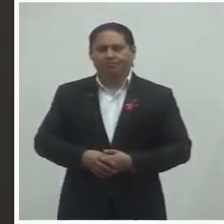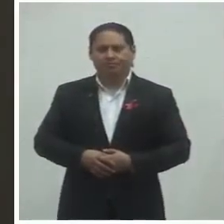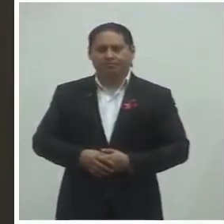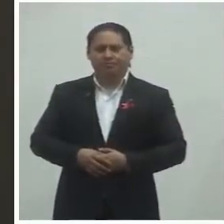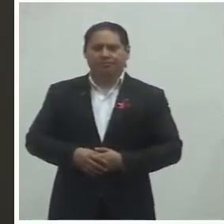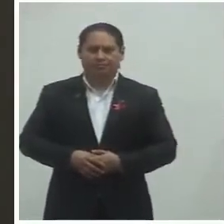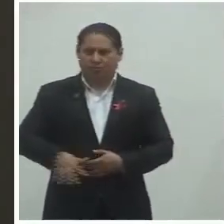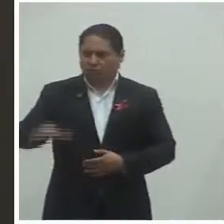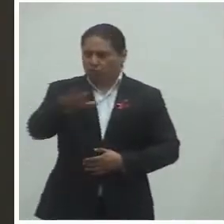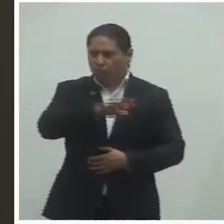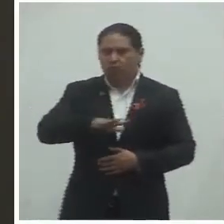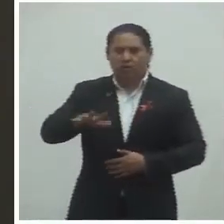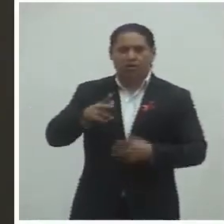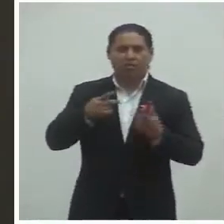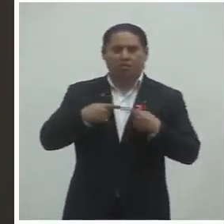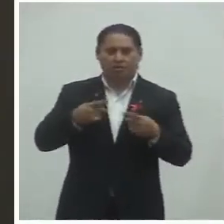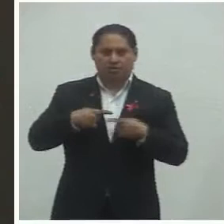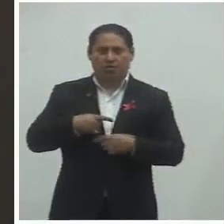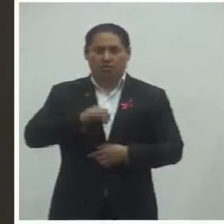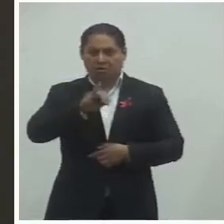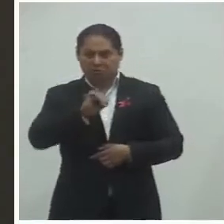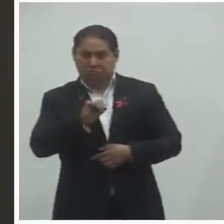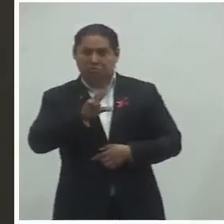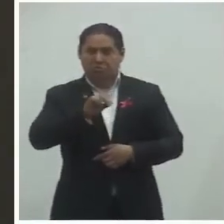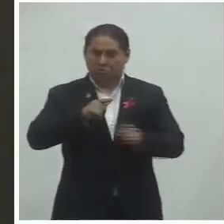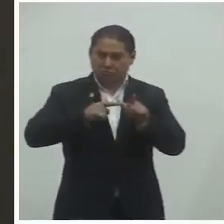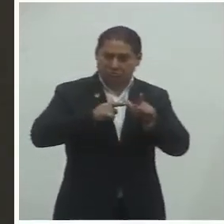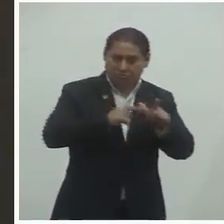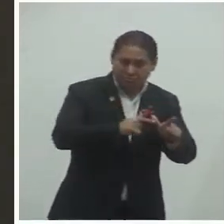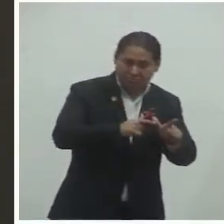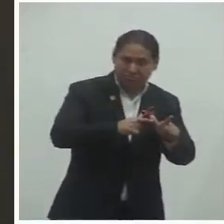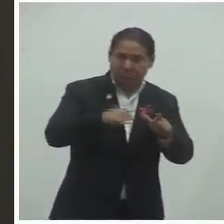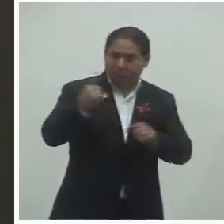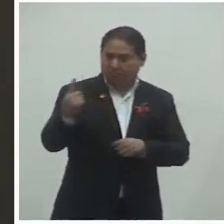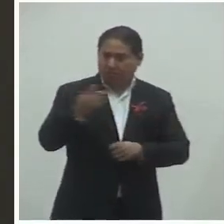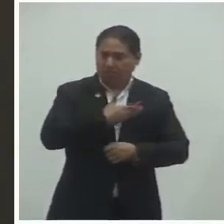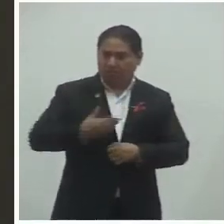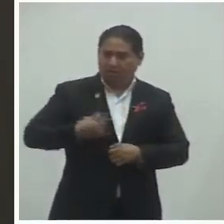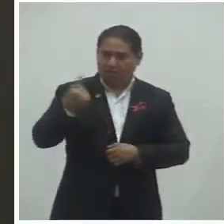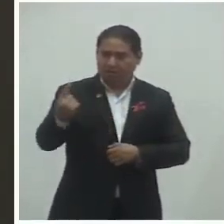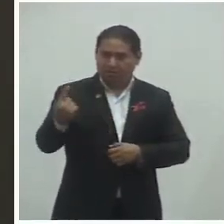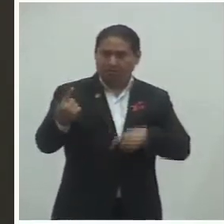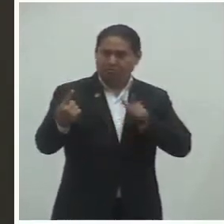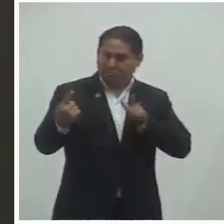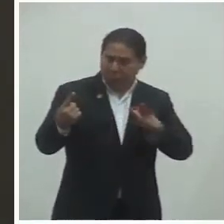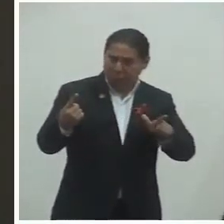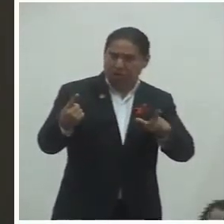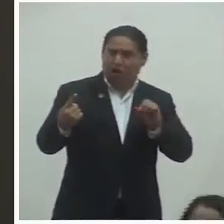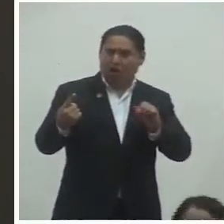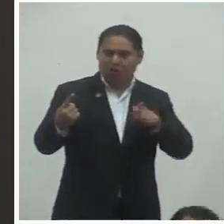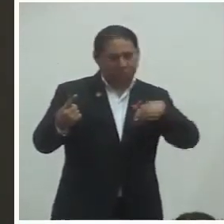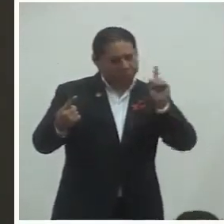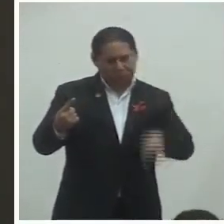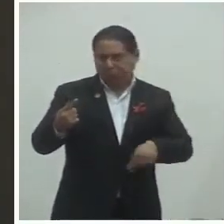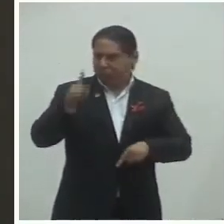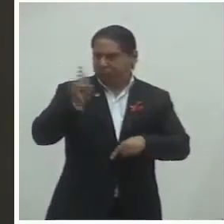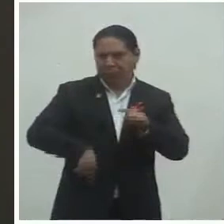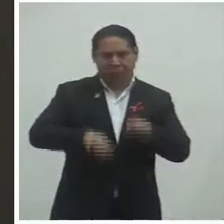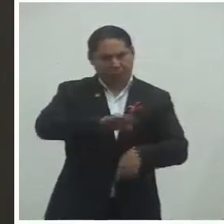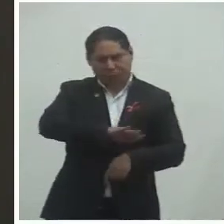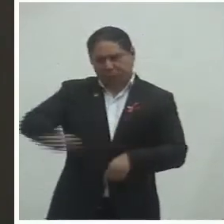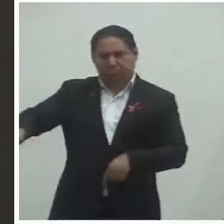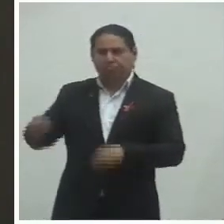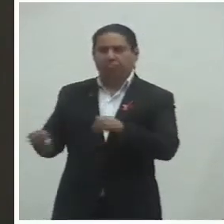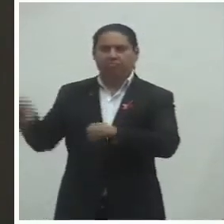la sociedad mexicana determine la continuidad del presidente en su cargo o su revocación, si esa es la